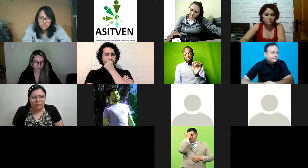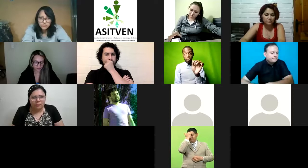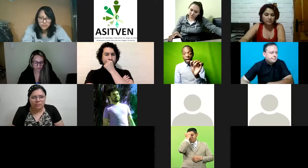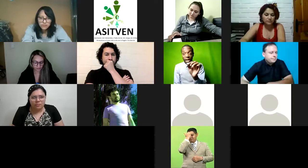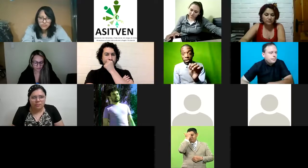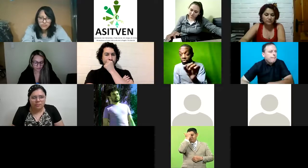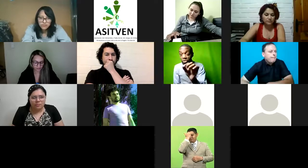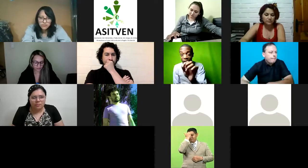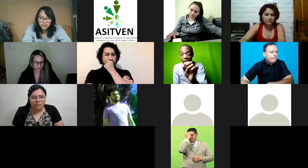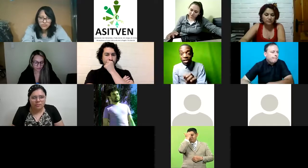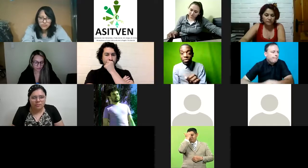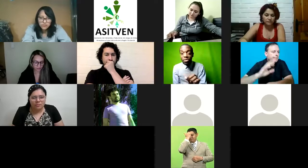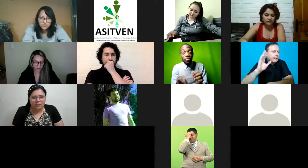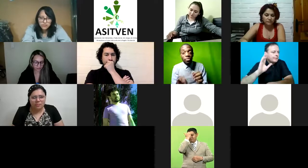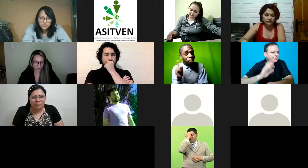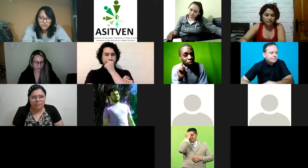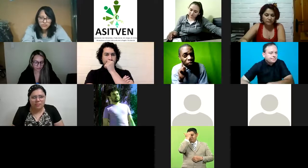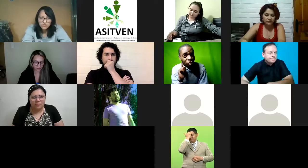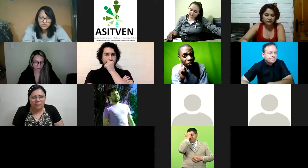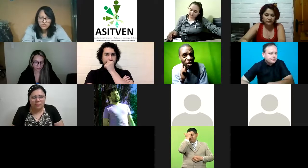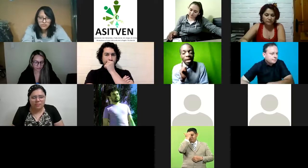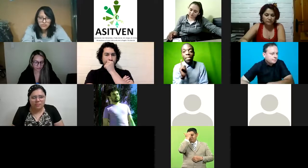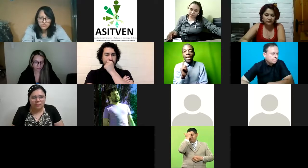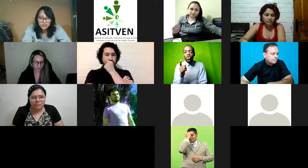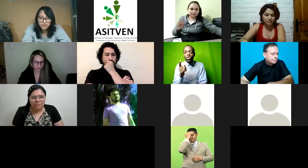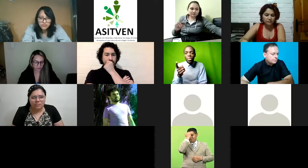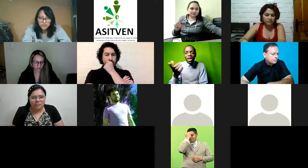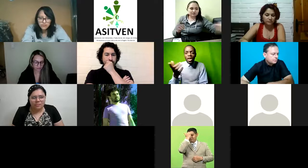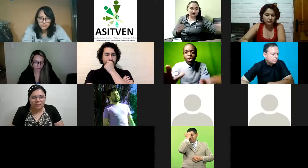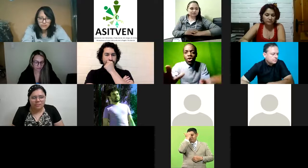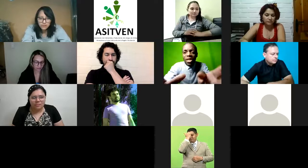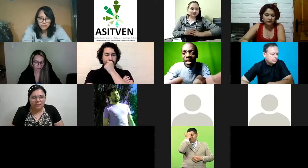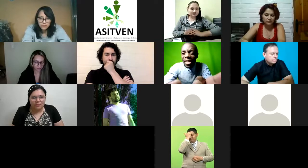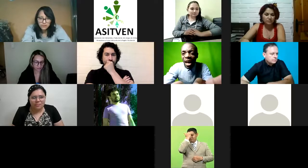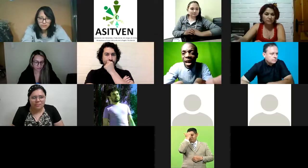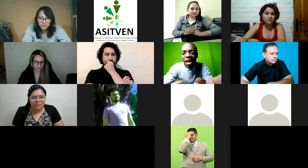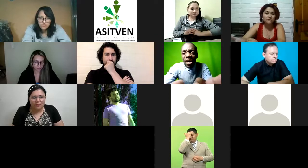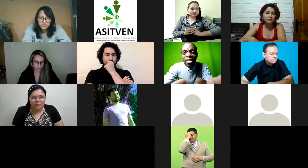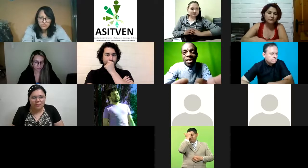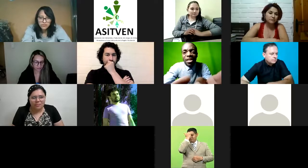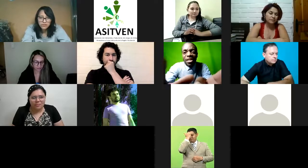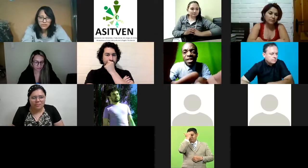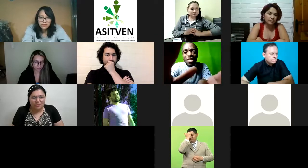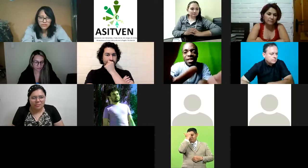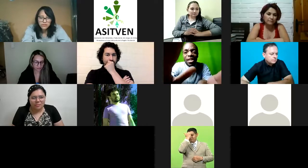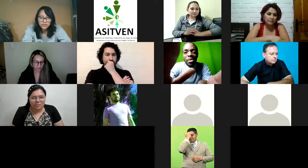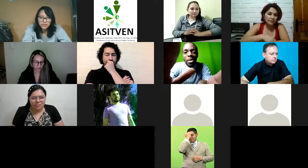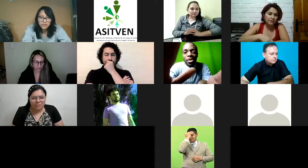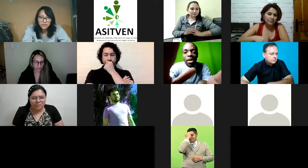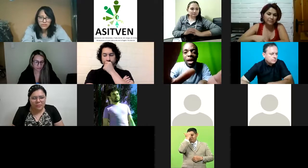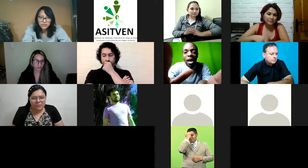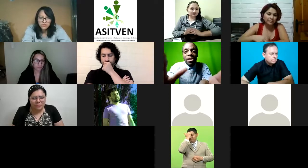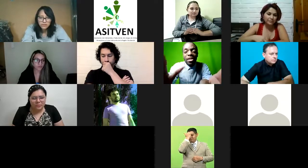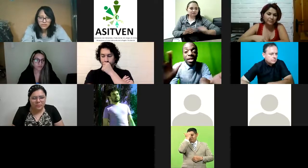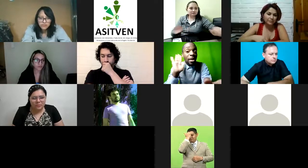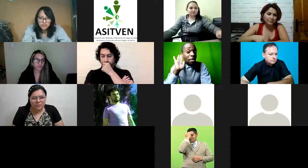¿Sí? ¿Por aquí estamos? Rubén, Rafael quería comentar algo. Vale, yo no sé por qué escucho con tanta... Vamos a